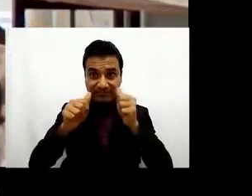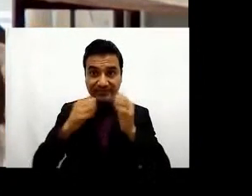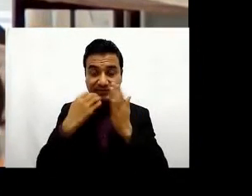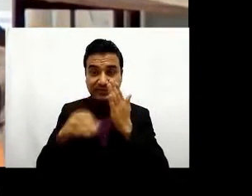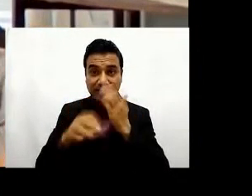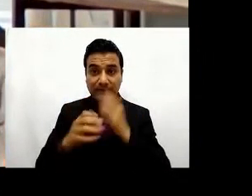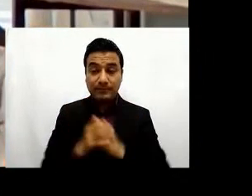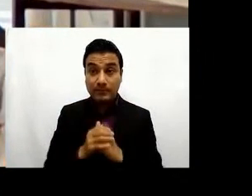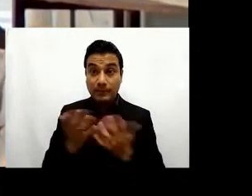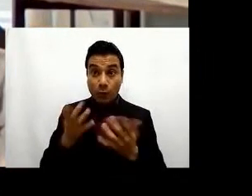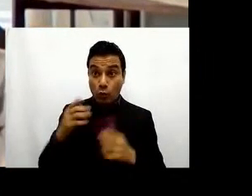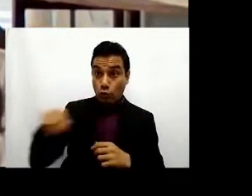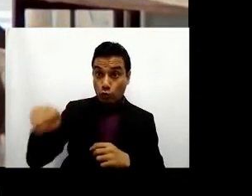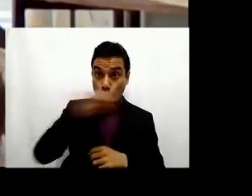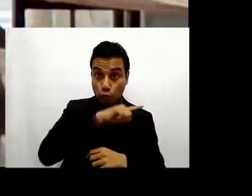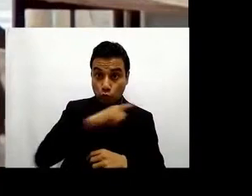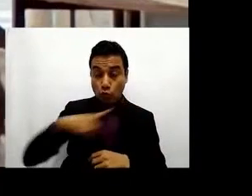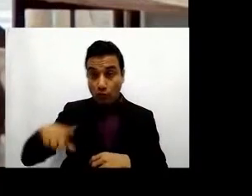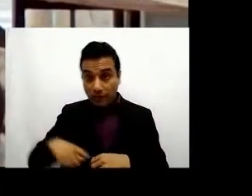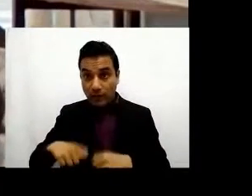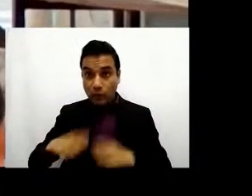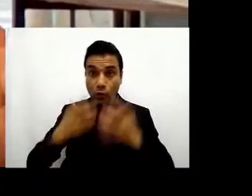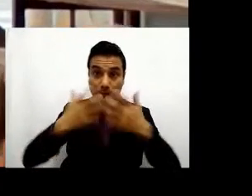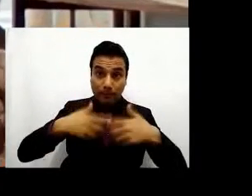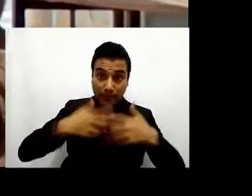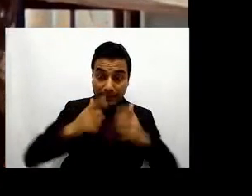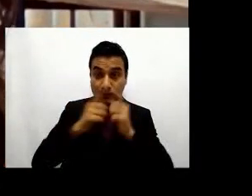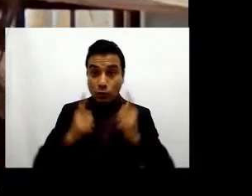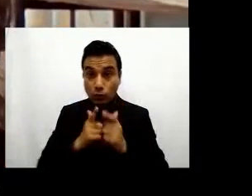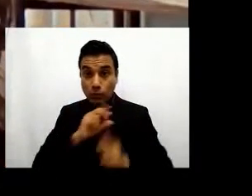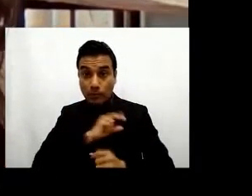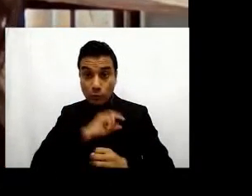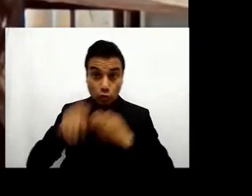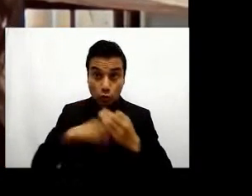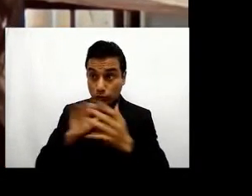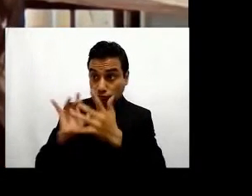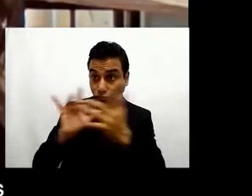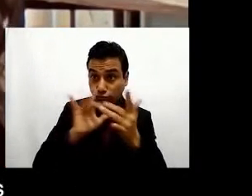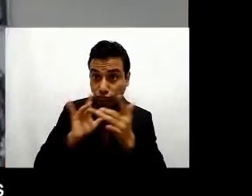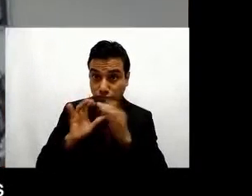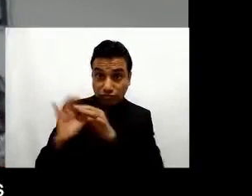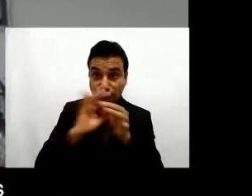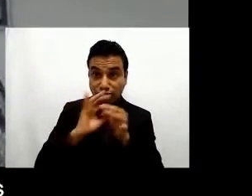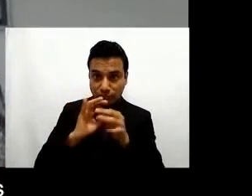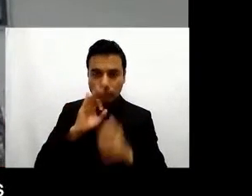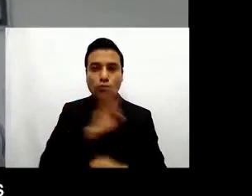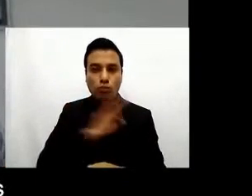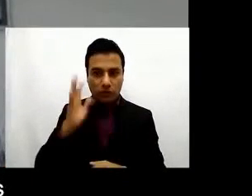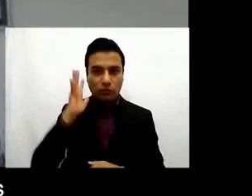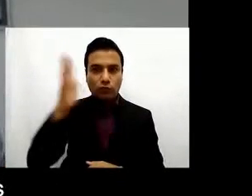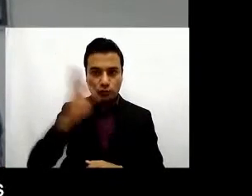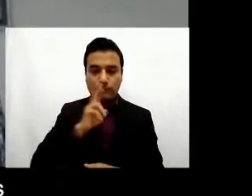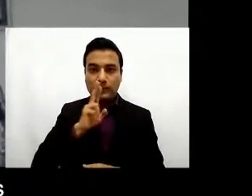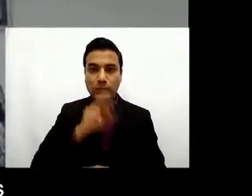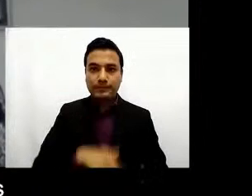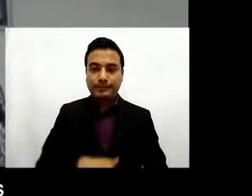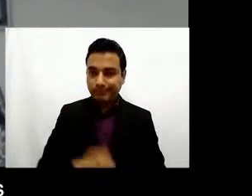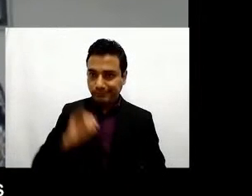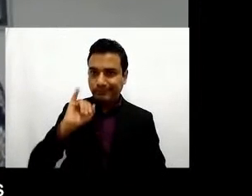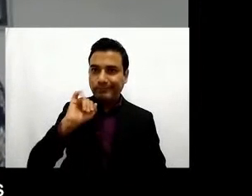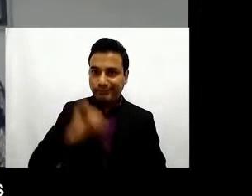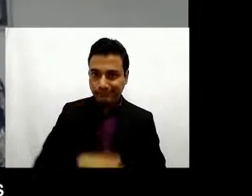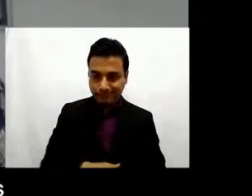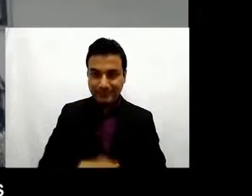una buena articulación podría dar resultados muy, muy interesantes. Gracias, Adriana. Sí, creo que la clave ahí es